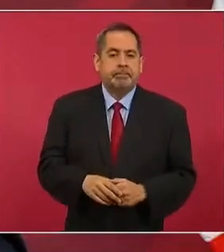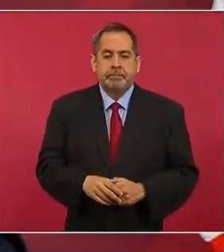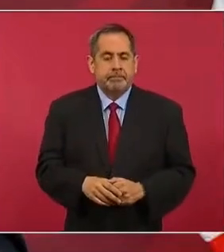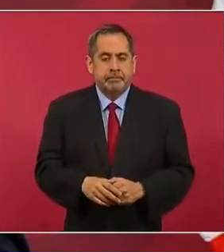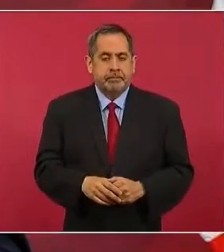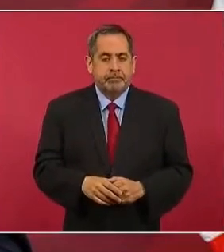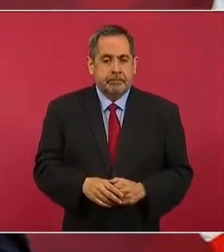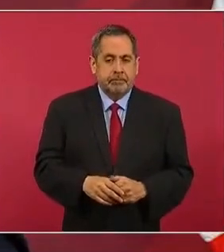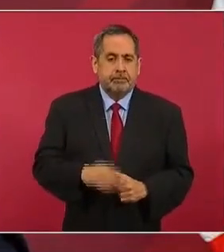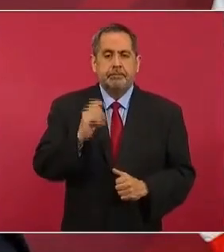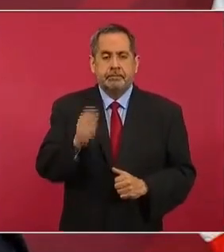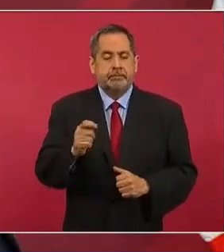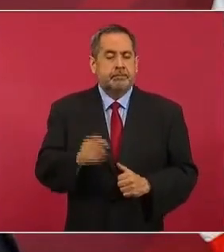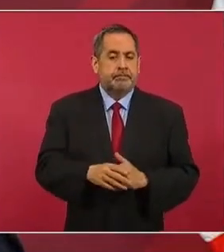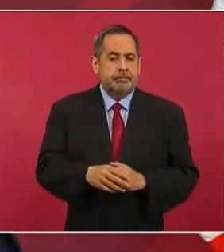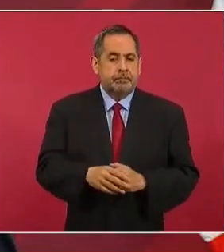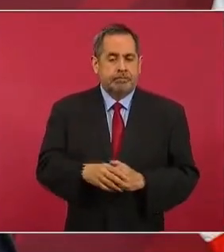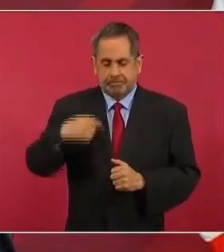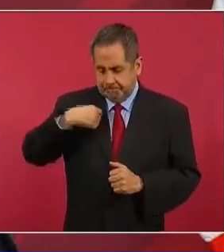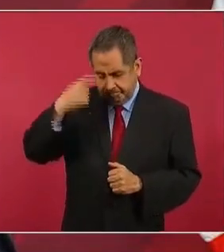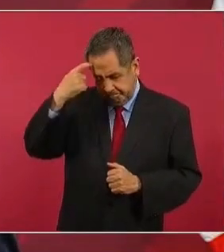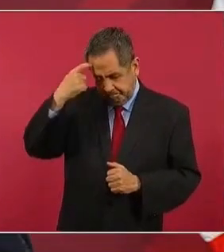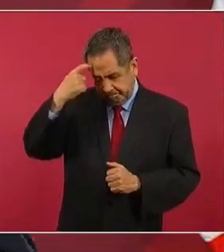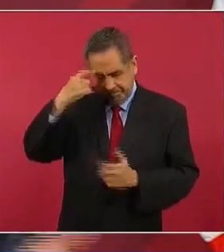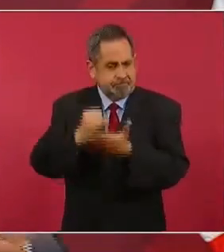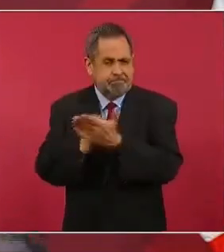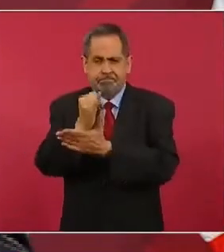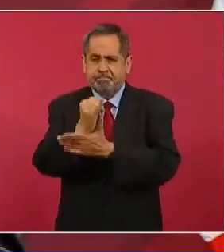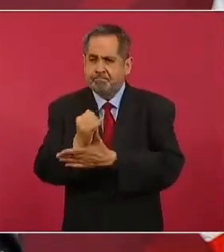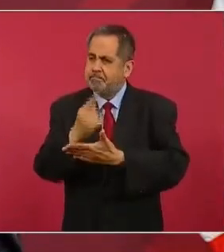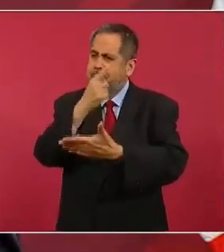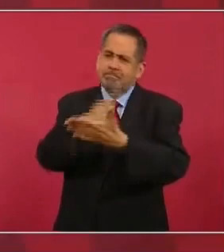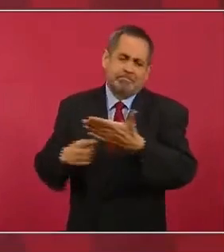Bueno, de todas formas, tomamos la decisión de cancelarlo.